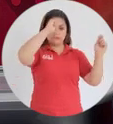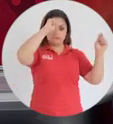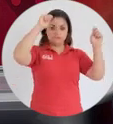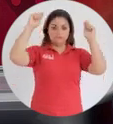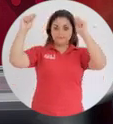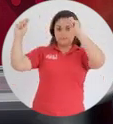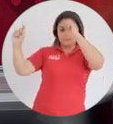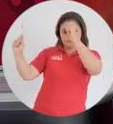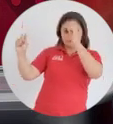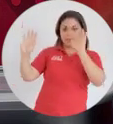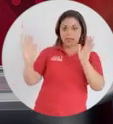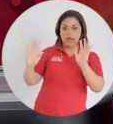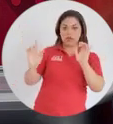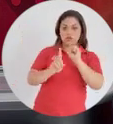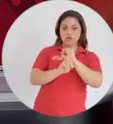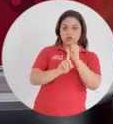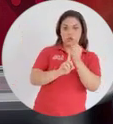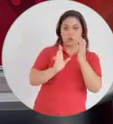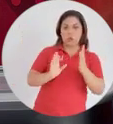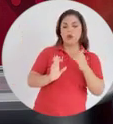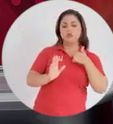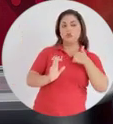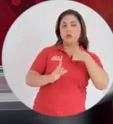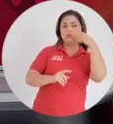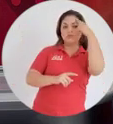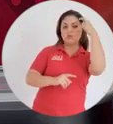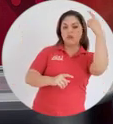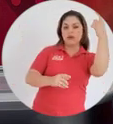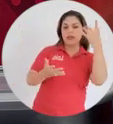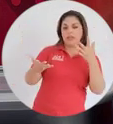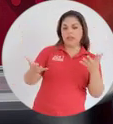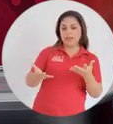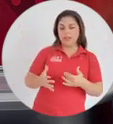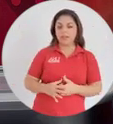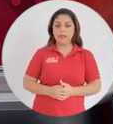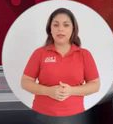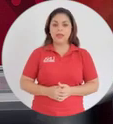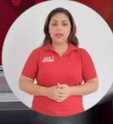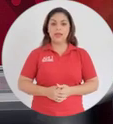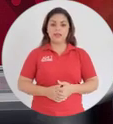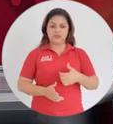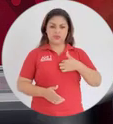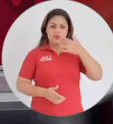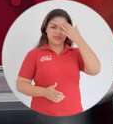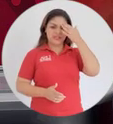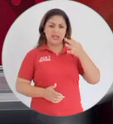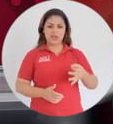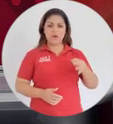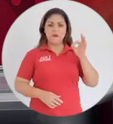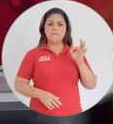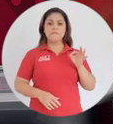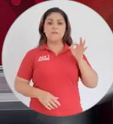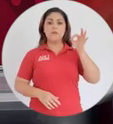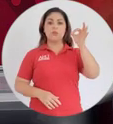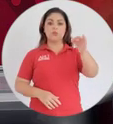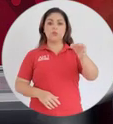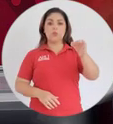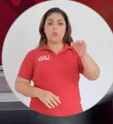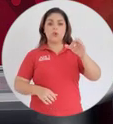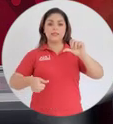sociólogo analítico para poder ponerme a soñar un poco. Creo que el futuro de